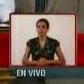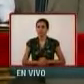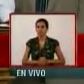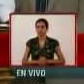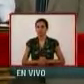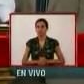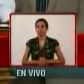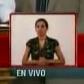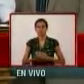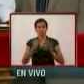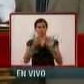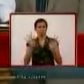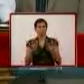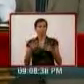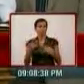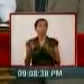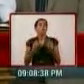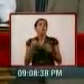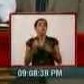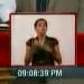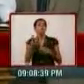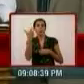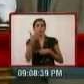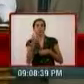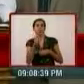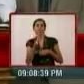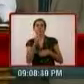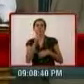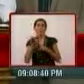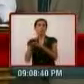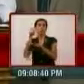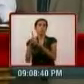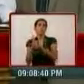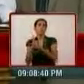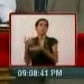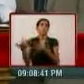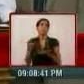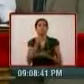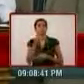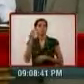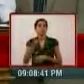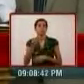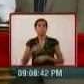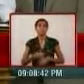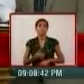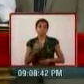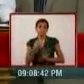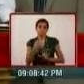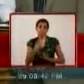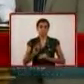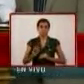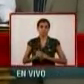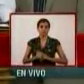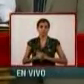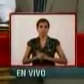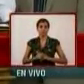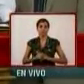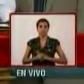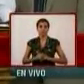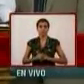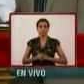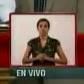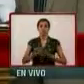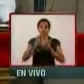La metodología básica para buscar un crimen y a un criminal siempre aconseja cuál es el móvil